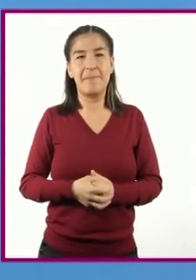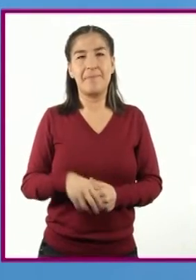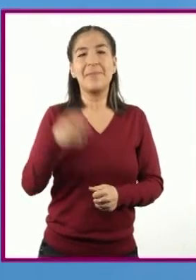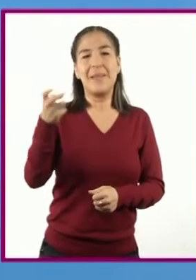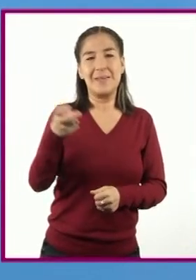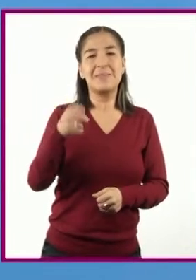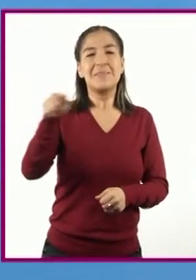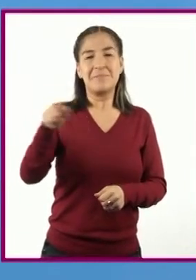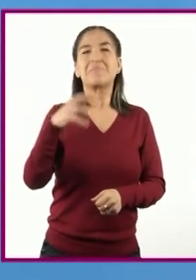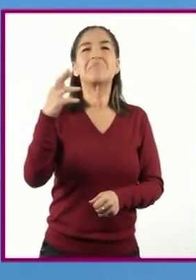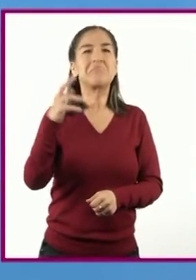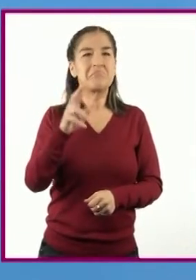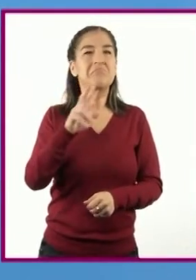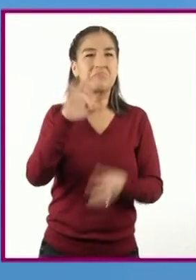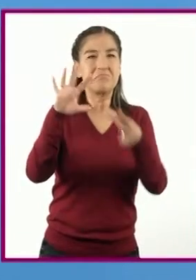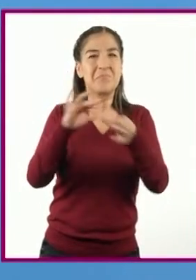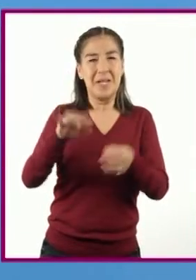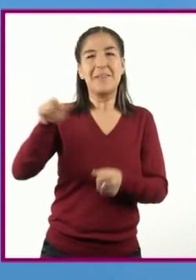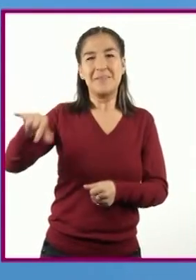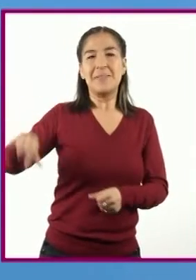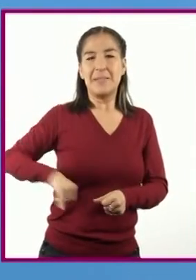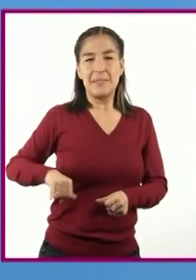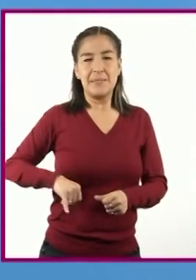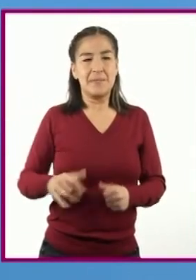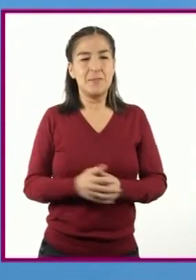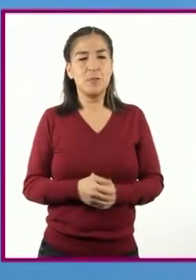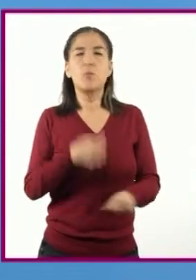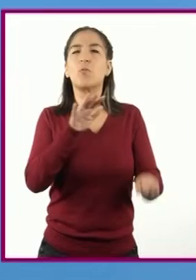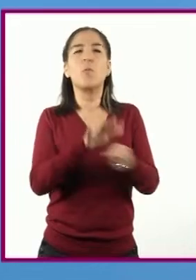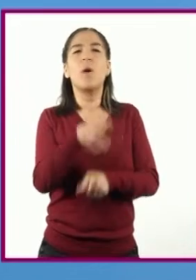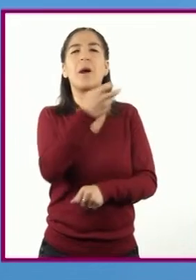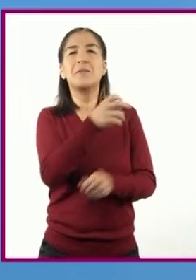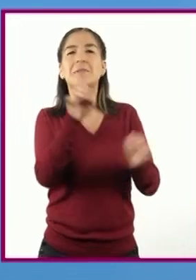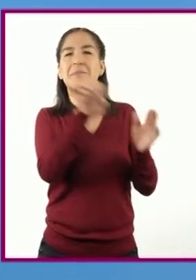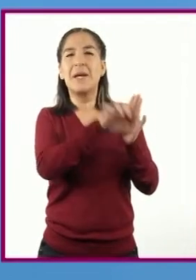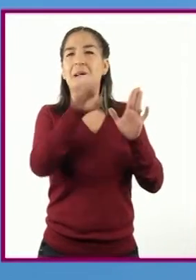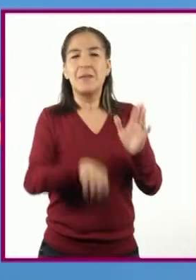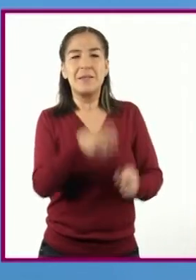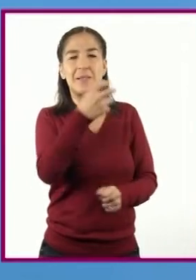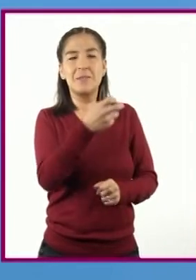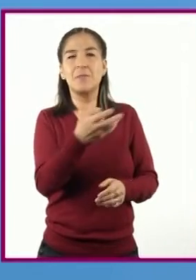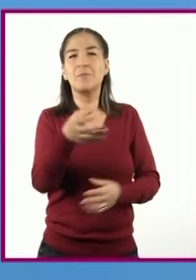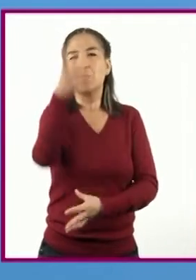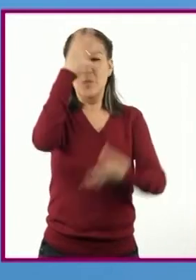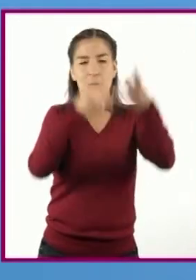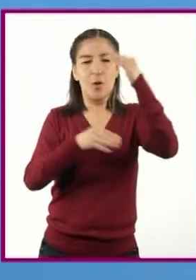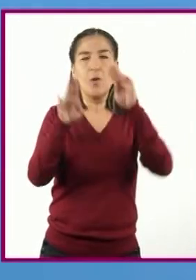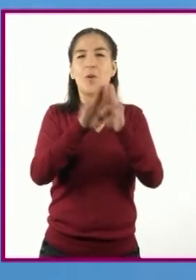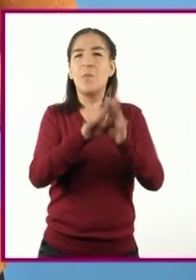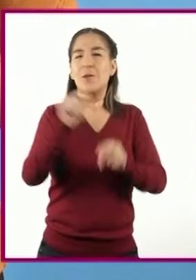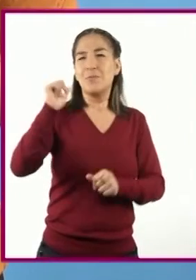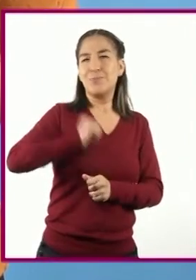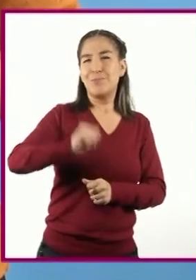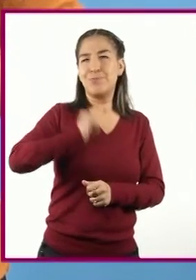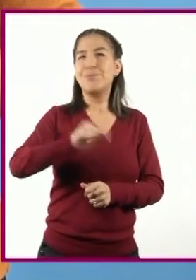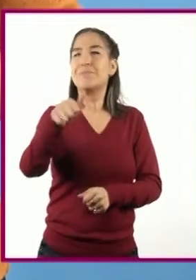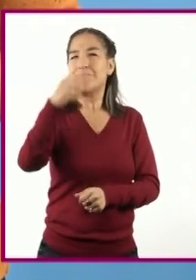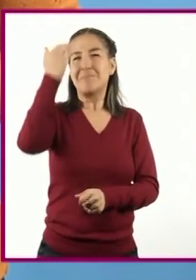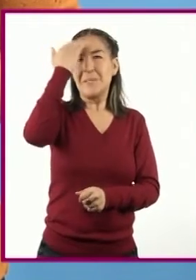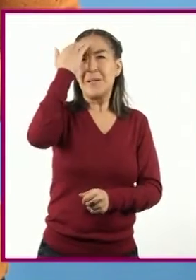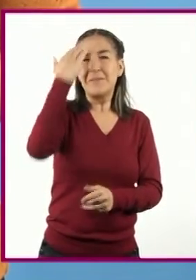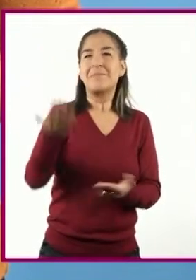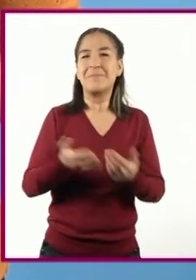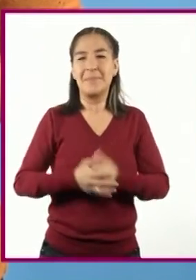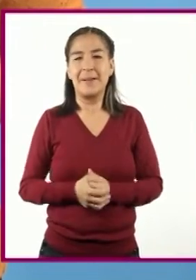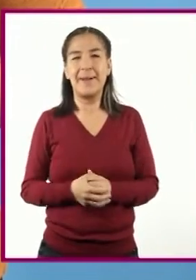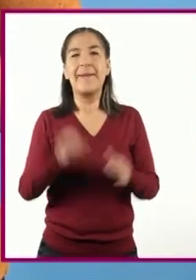Eso suena muy interesante, maestra. ¿Cuáles son algunos ejemplos de esos saberes ancestrales? Un